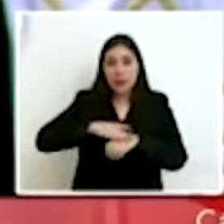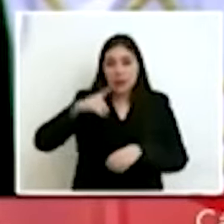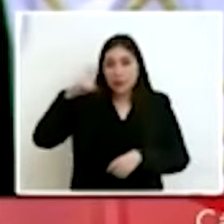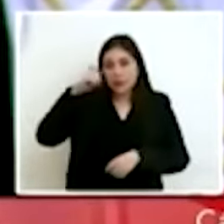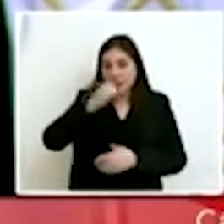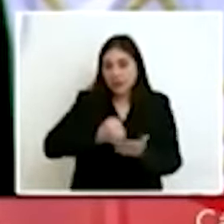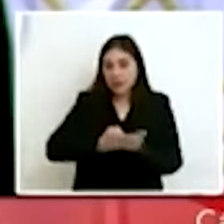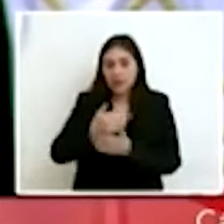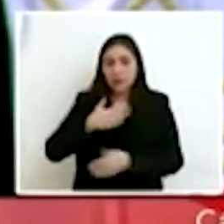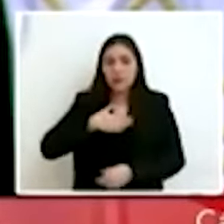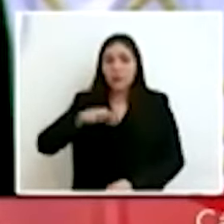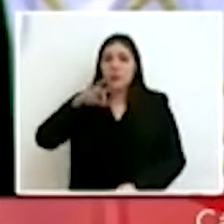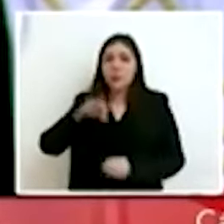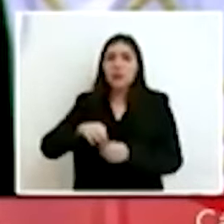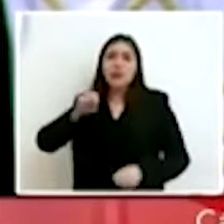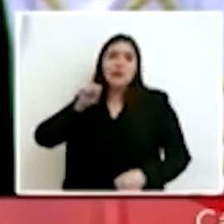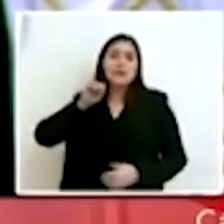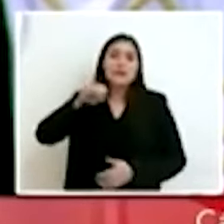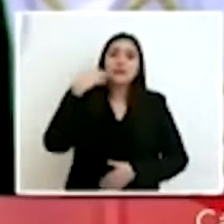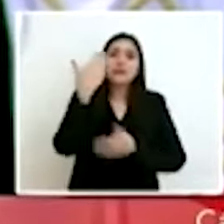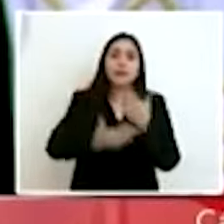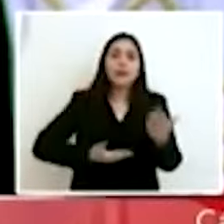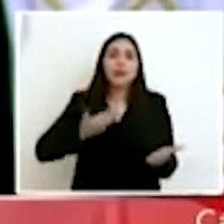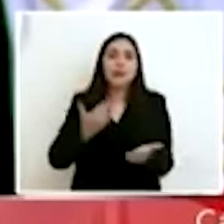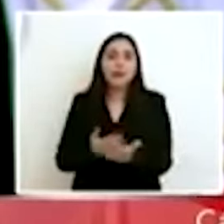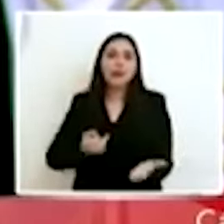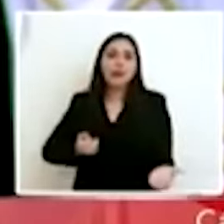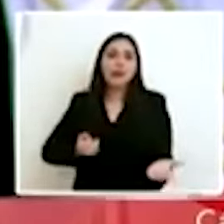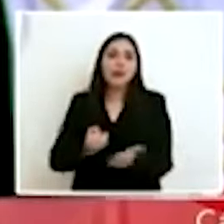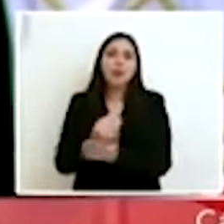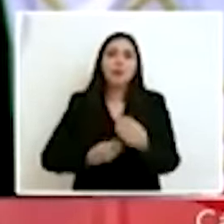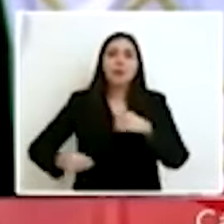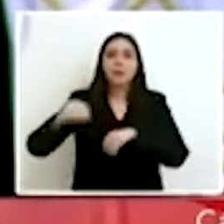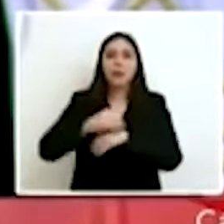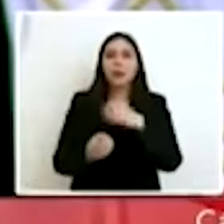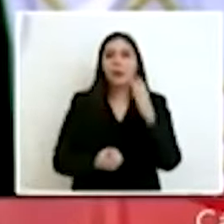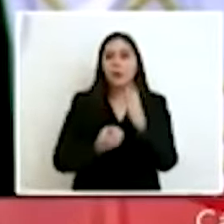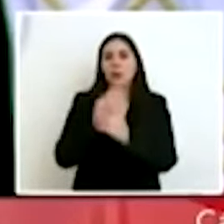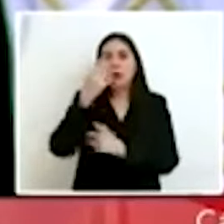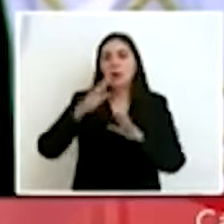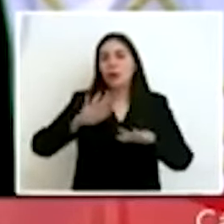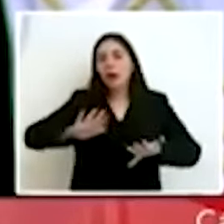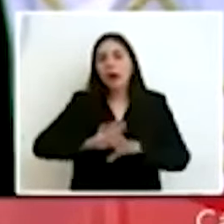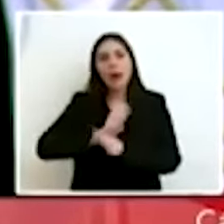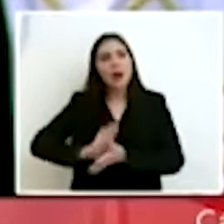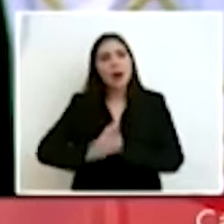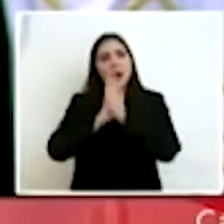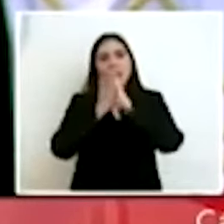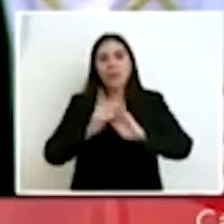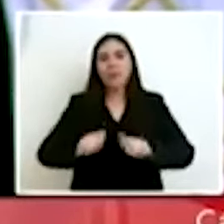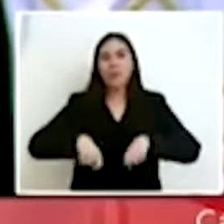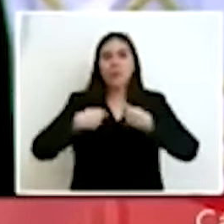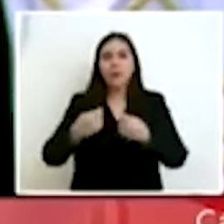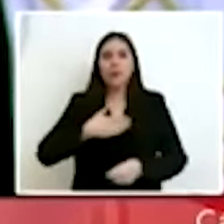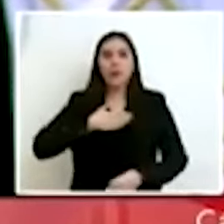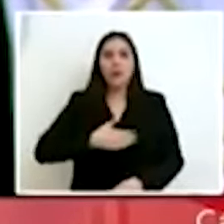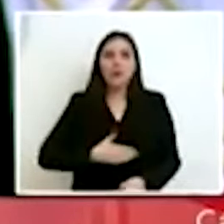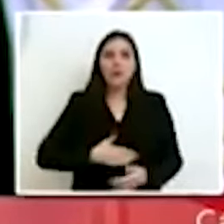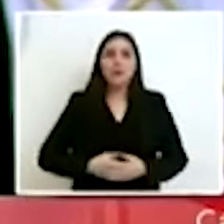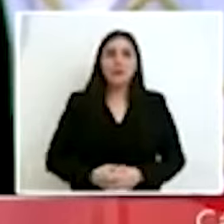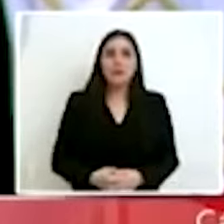estaba incomunicado, su padre ilegalmente detenido, junto con el coordinador de nuestros diputados